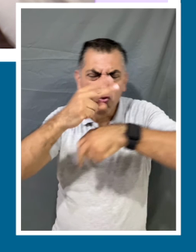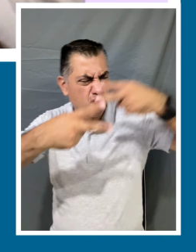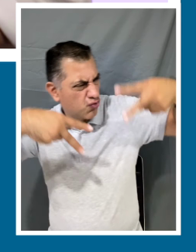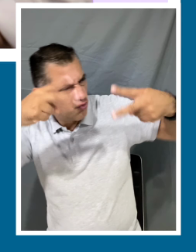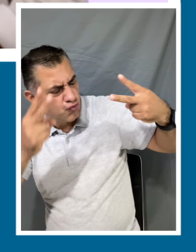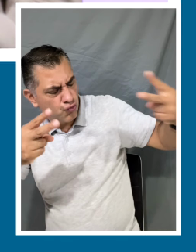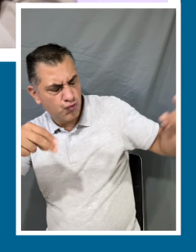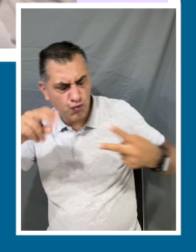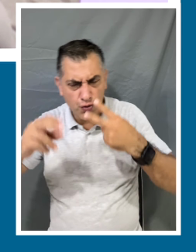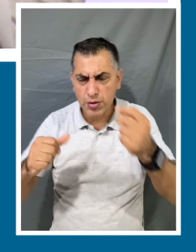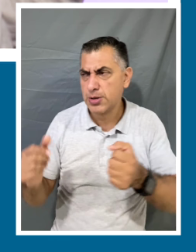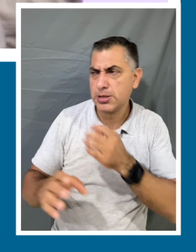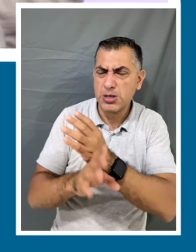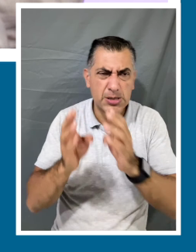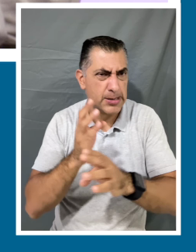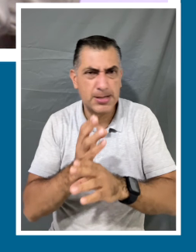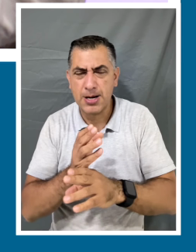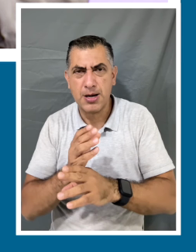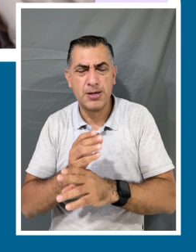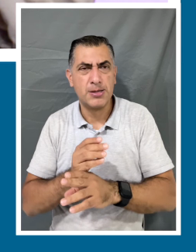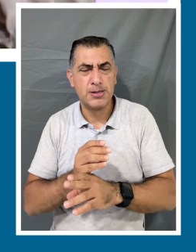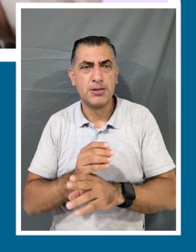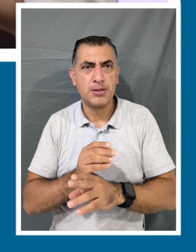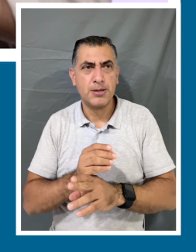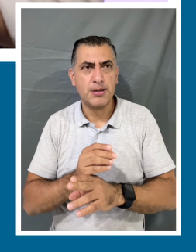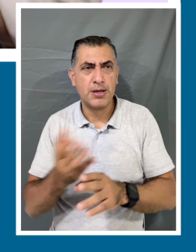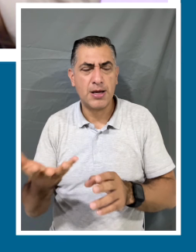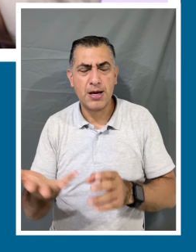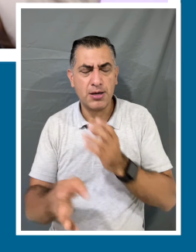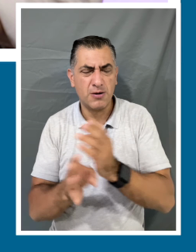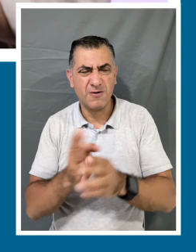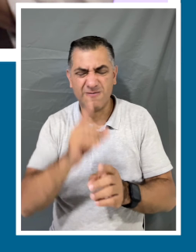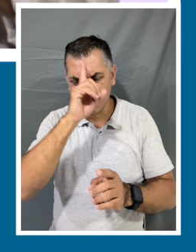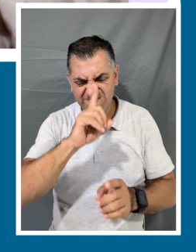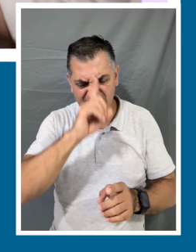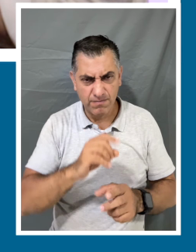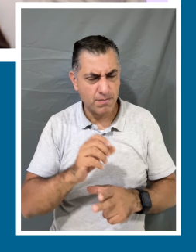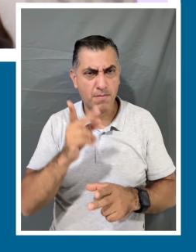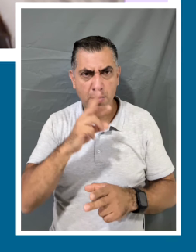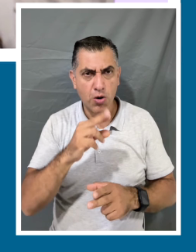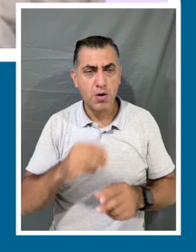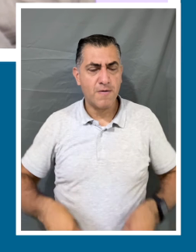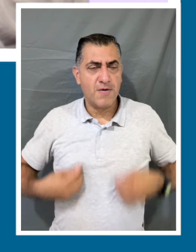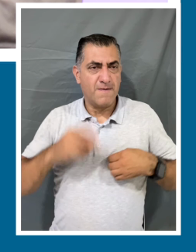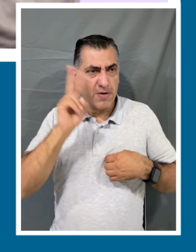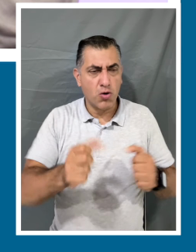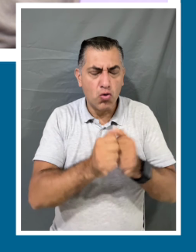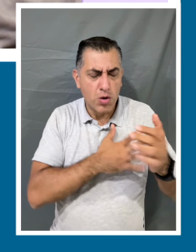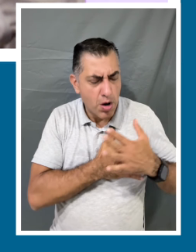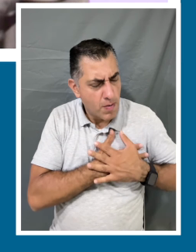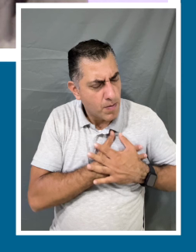bien de enseñanza y por la astucia y los artificios de quienes emplean artimañas engañosas más bien al vivir con la verdad con amor